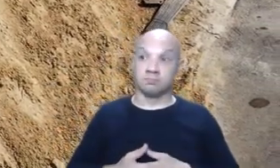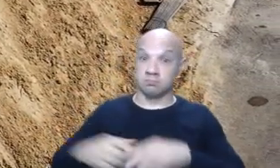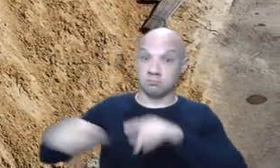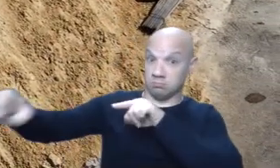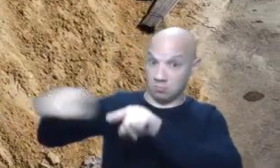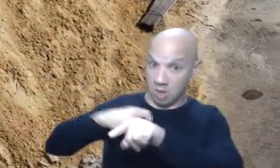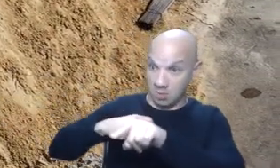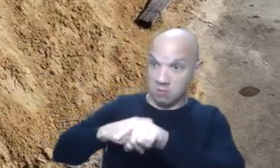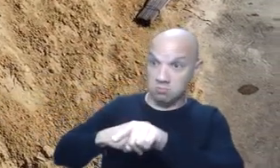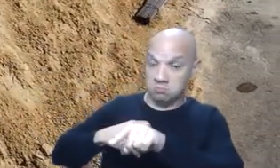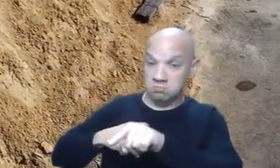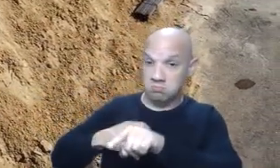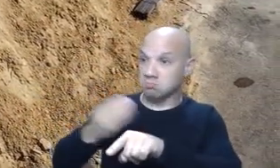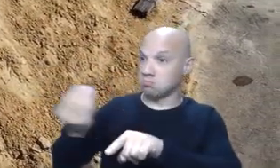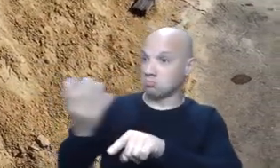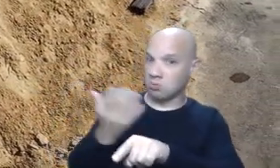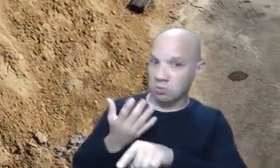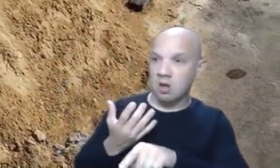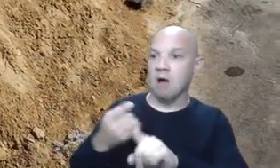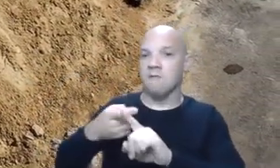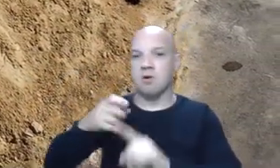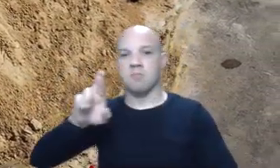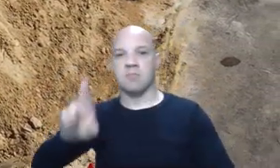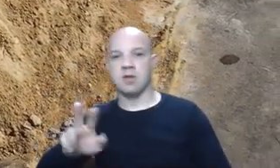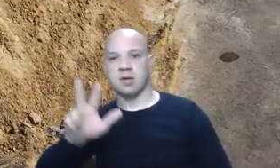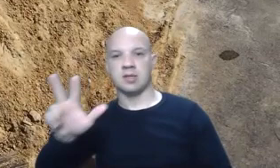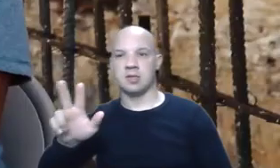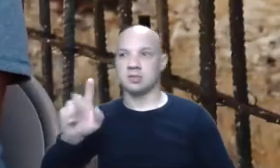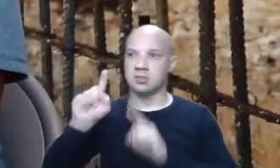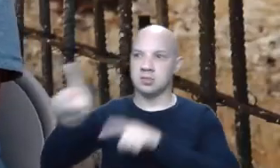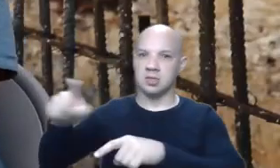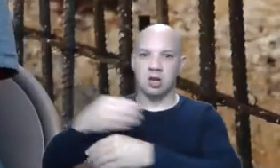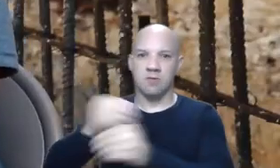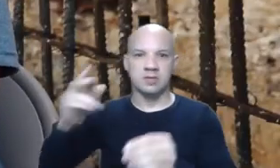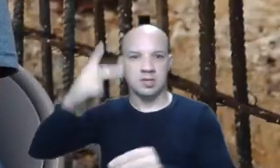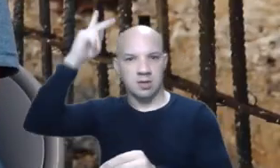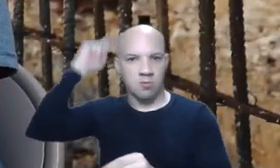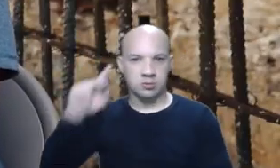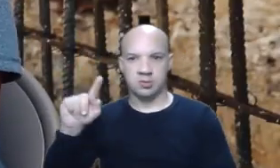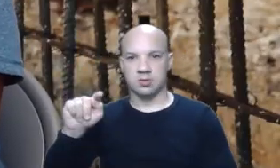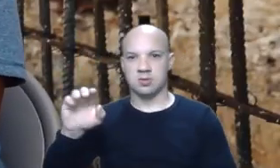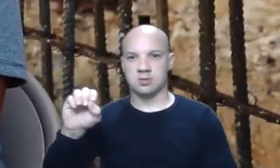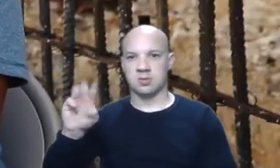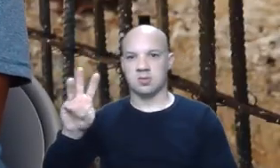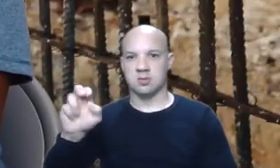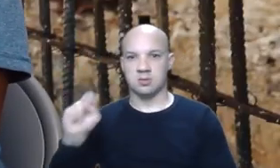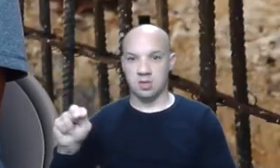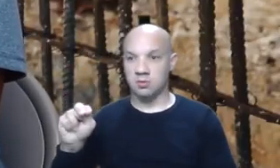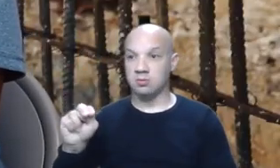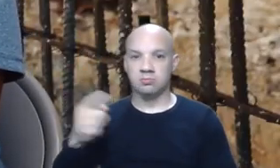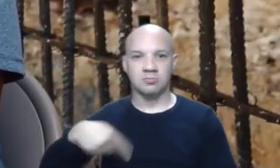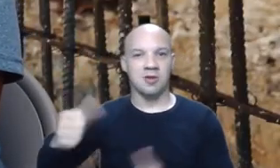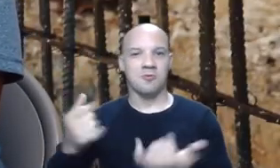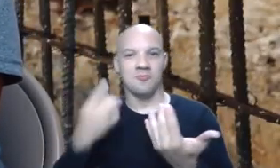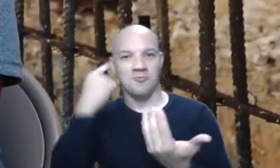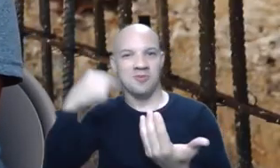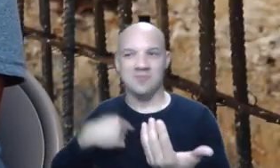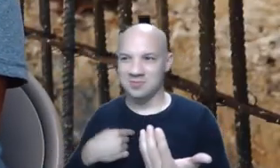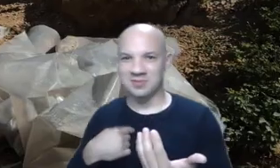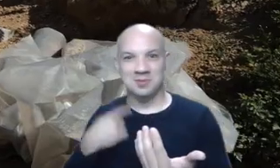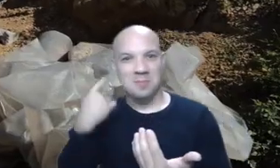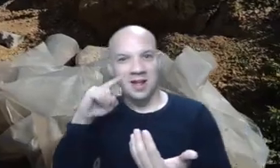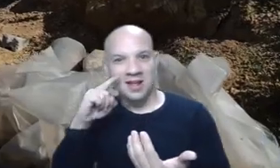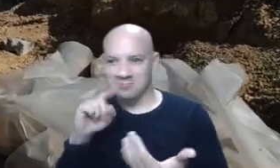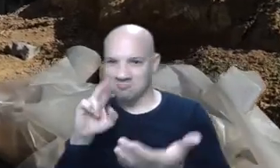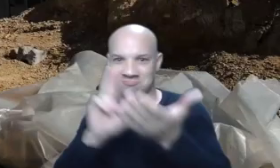me hicieron una llamada telefónica diciendo que eran de R3 para que pasara por las oficinas de Ponce Town, donde me están